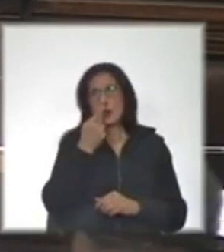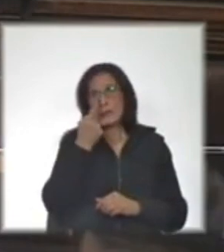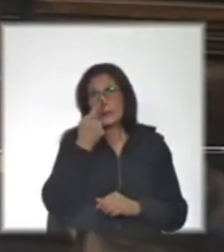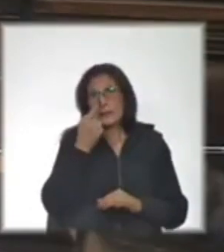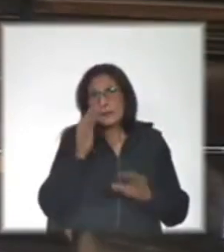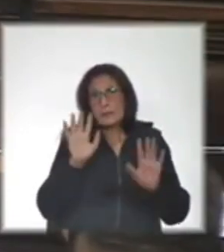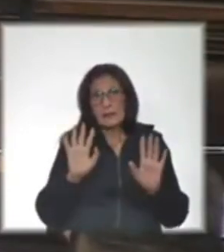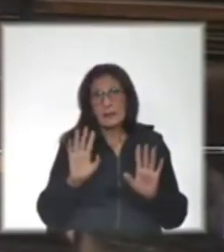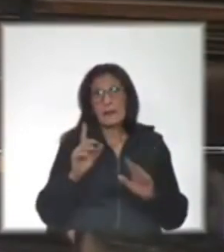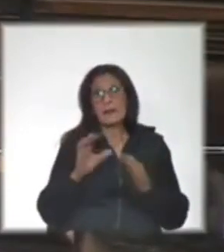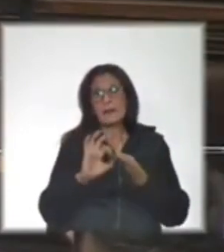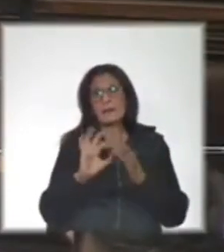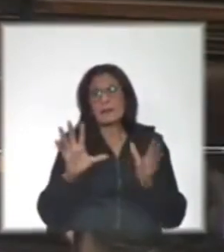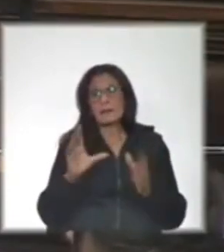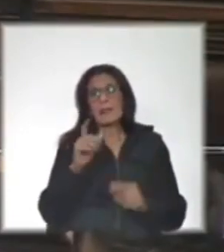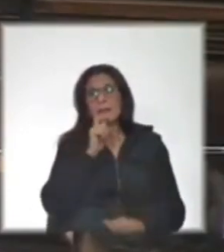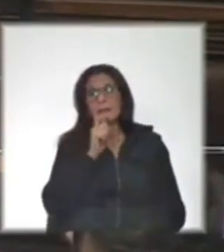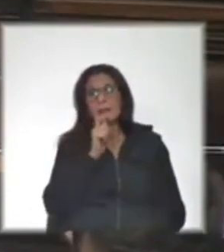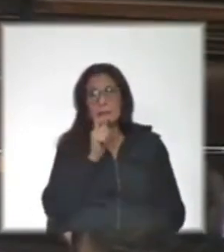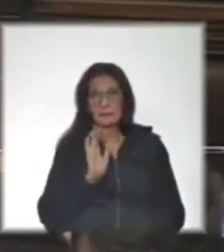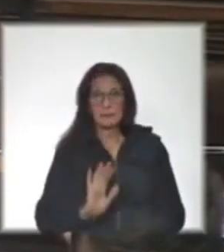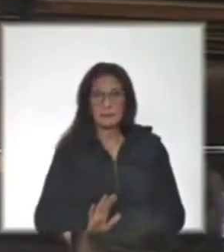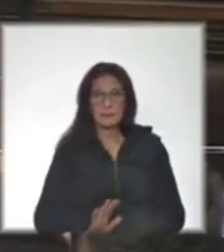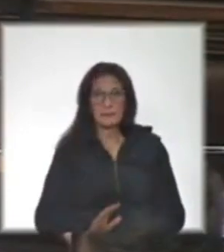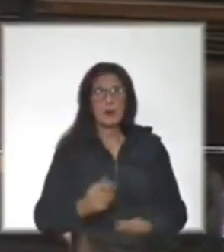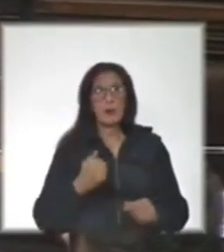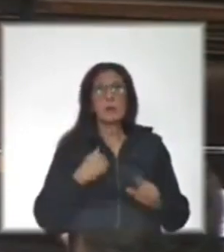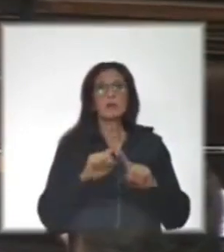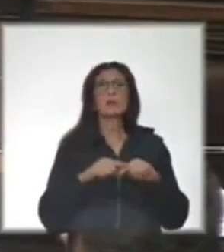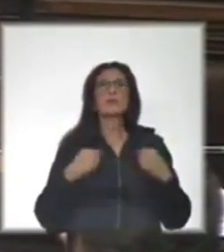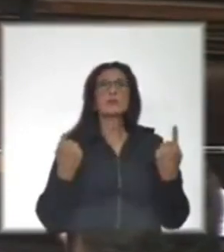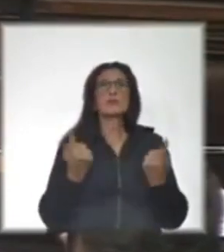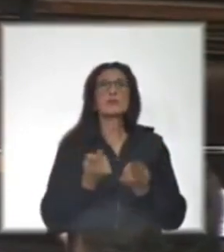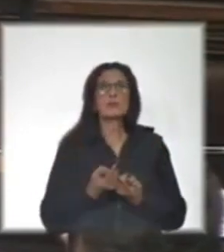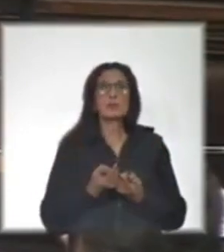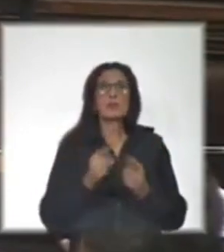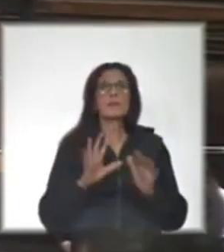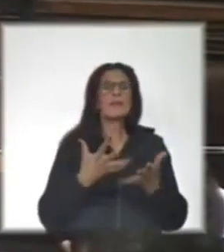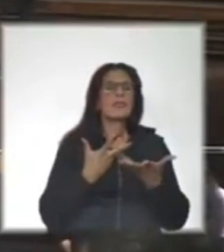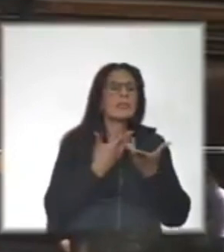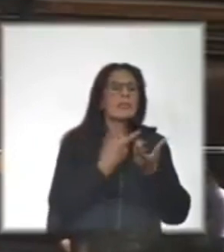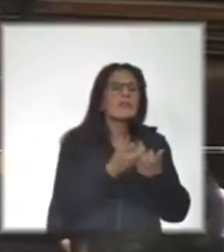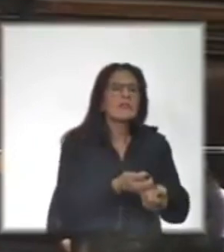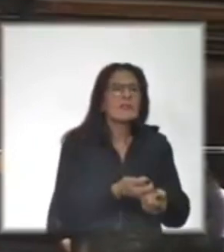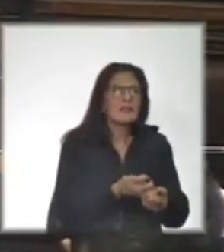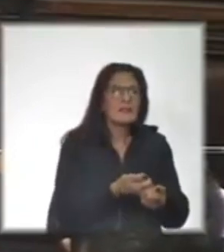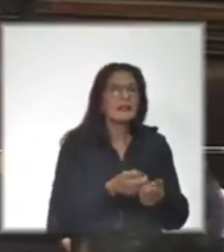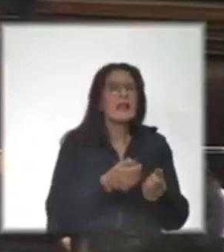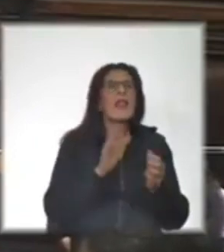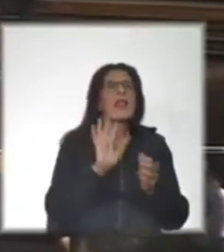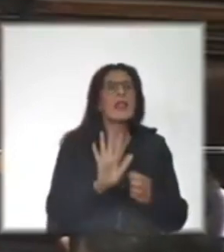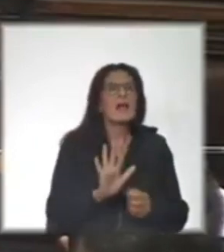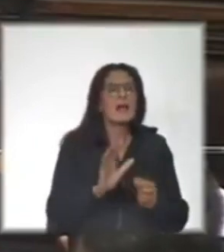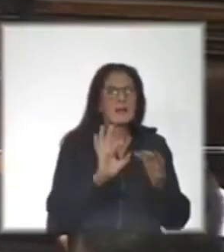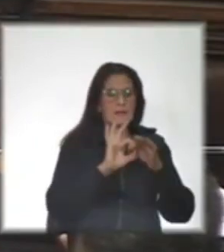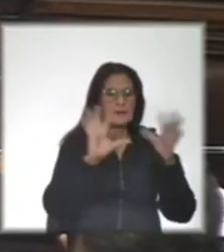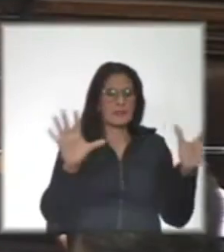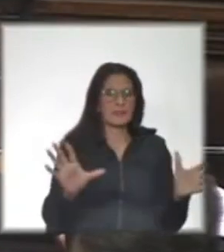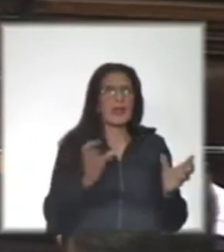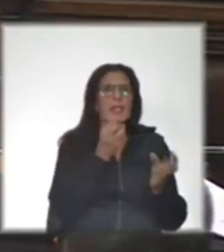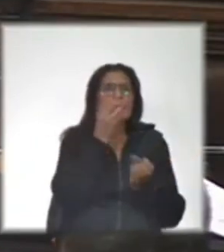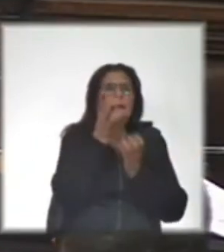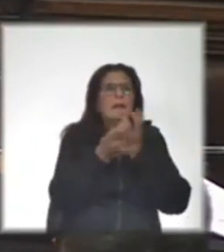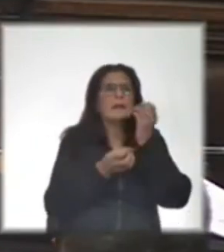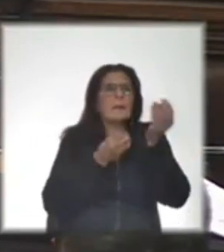prensa, le interesa la libertad de prensa. Nosotros tenemos que defender la libertad de expresión y que los empresarios se peleen entre